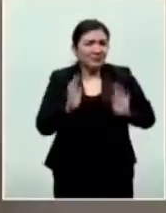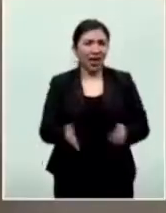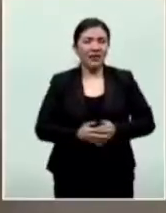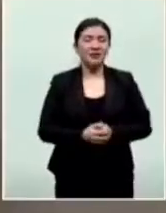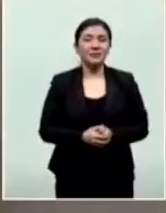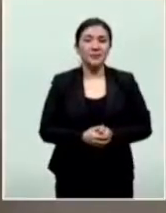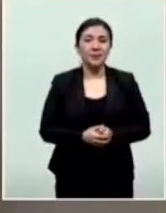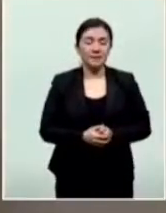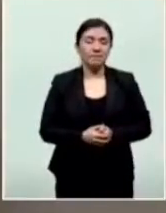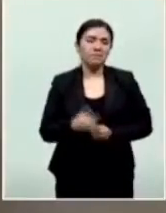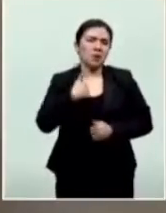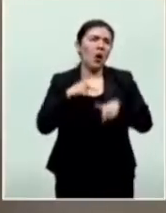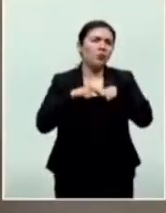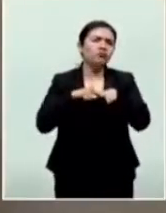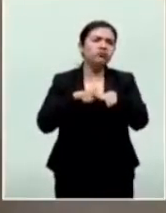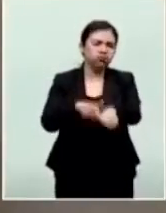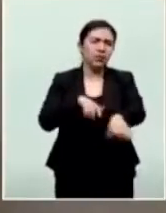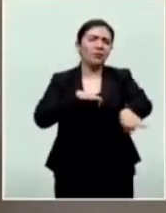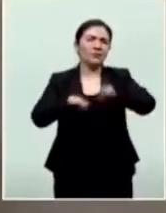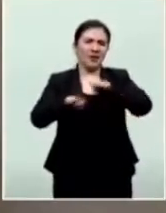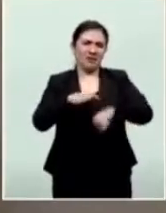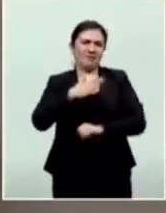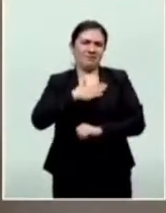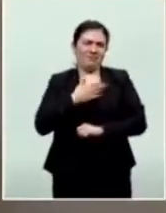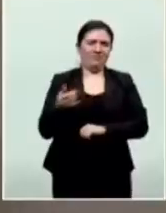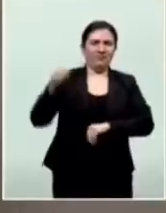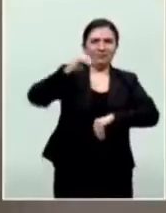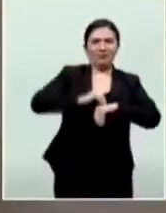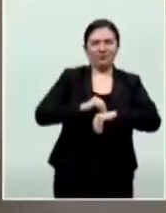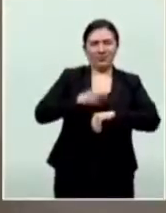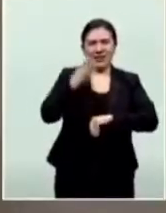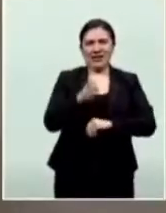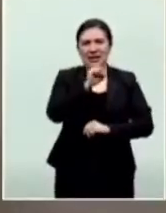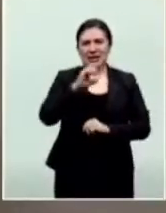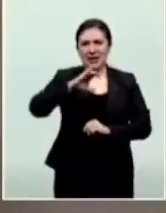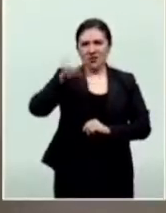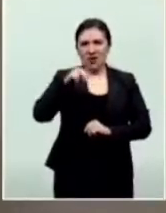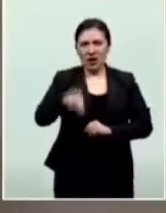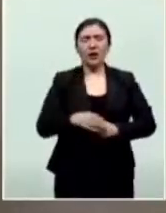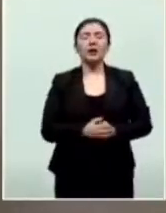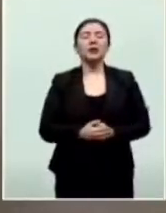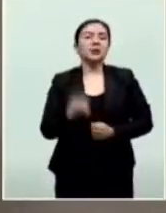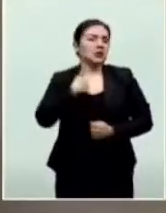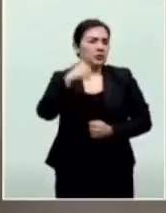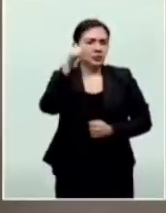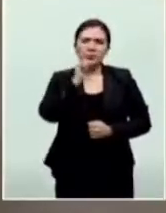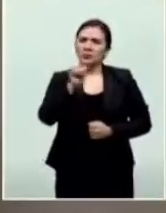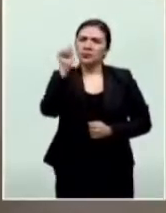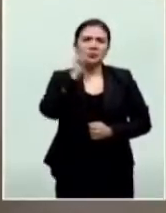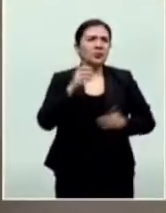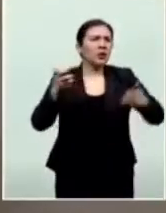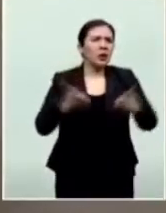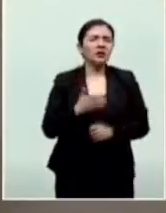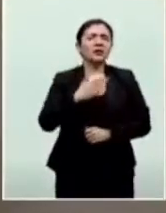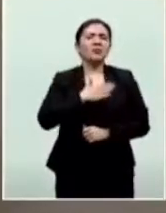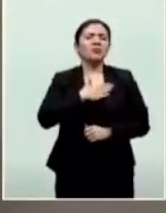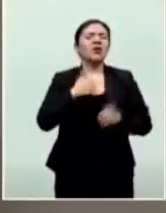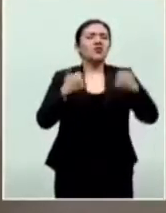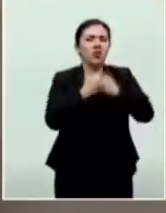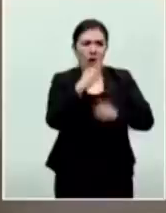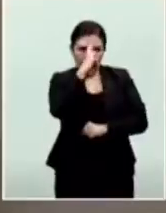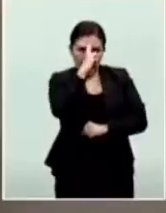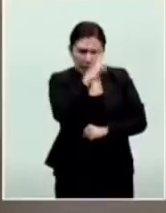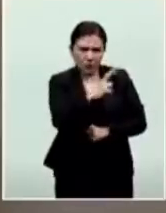A lo largo de mi trayectoria como ministro, he demostrado no solo un